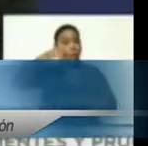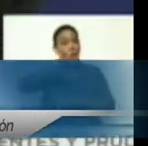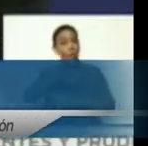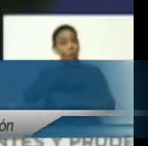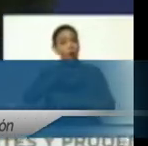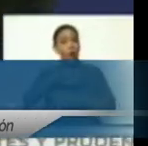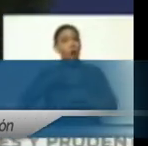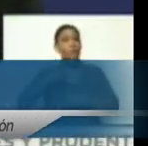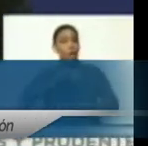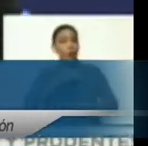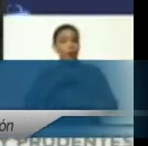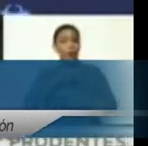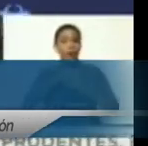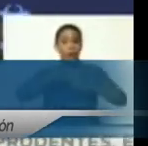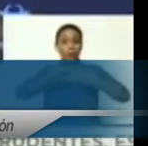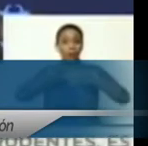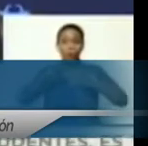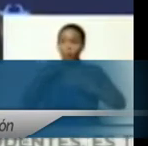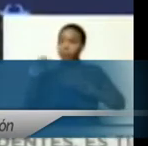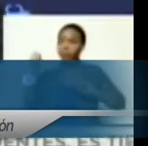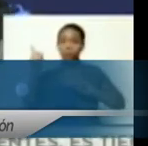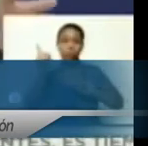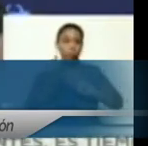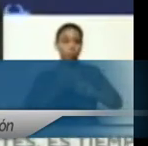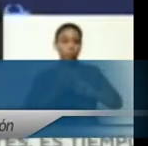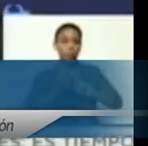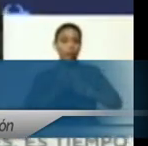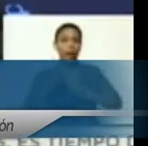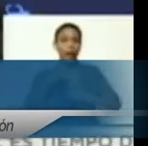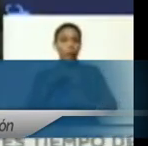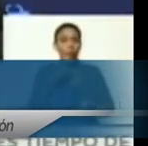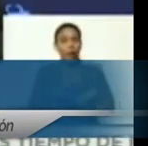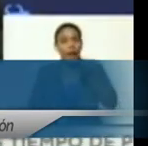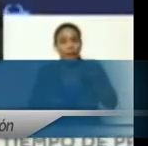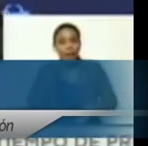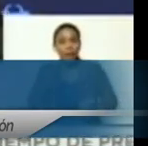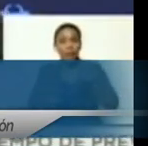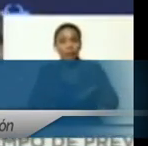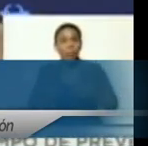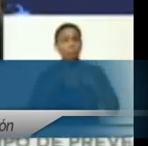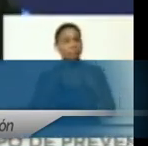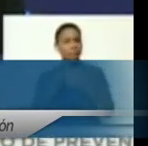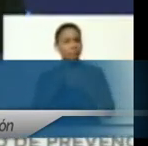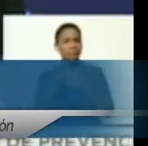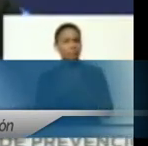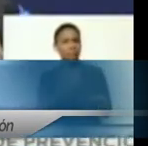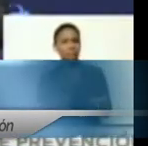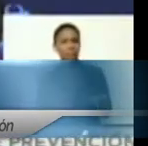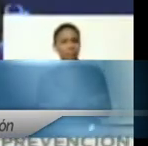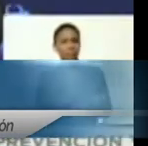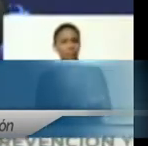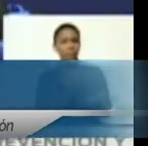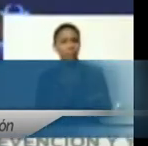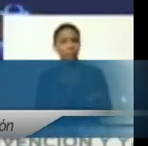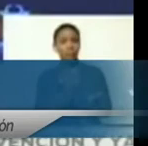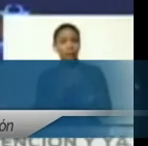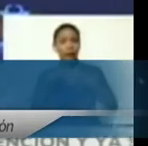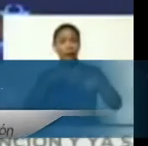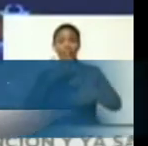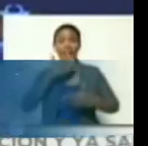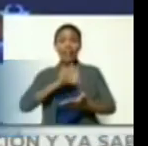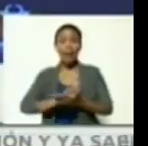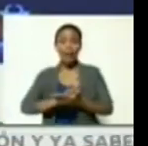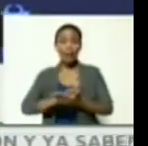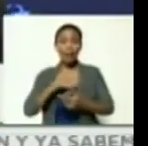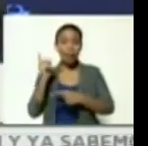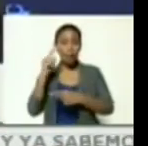nuestra geografía, en nuestra estabilidad. ¿Para qué? Para esta carta, queridos compañeros,